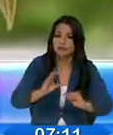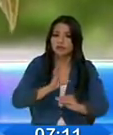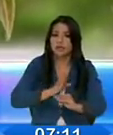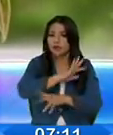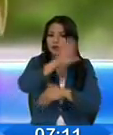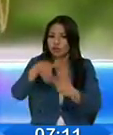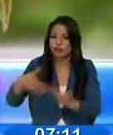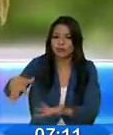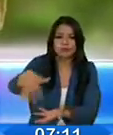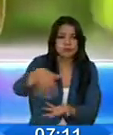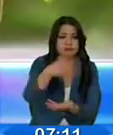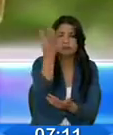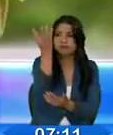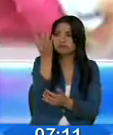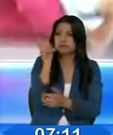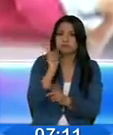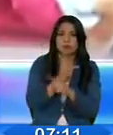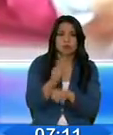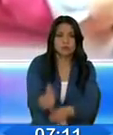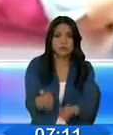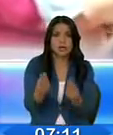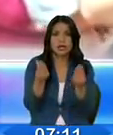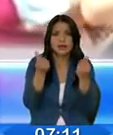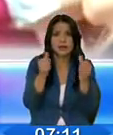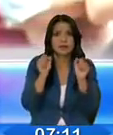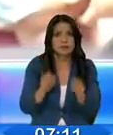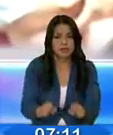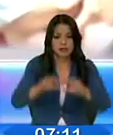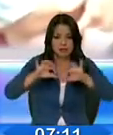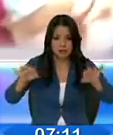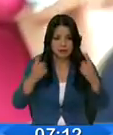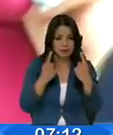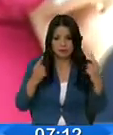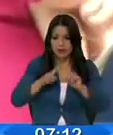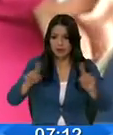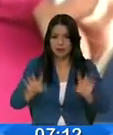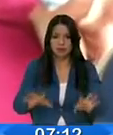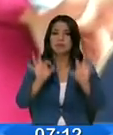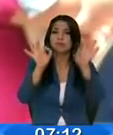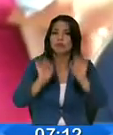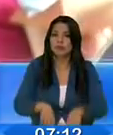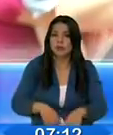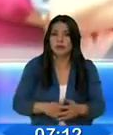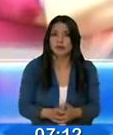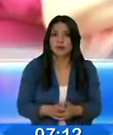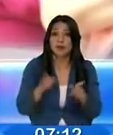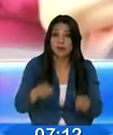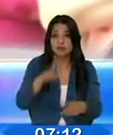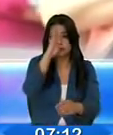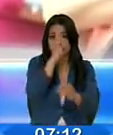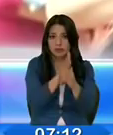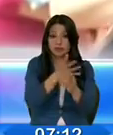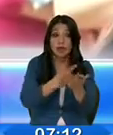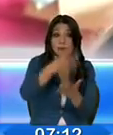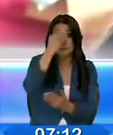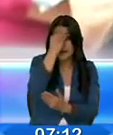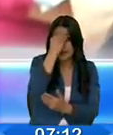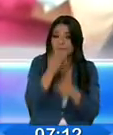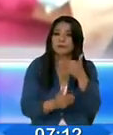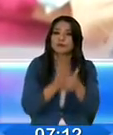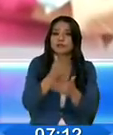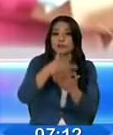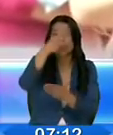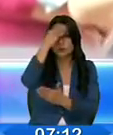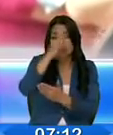saber escoger un producto de calidad, a separarlo, diferenciarlo. O sea, son un sinnúmero de cosas que van aprendiendo, y en el proceso